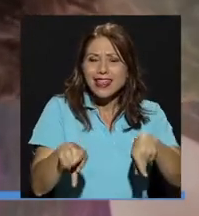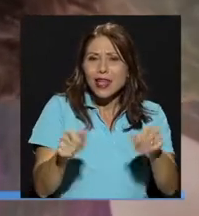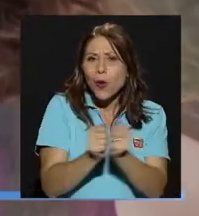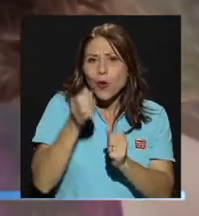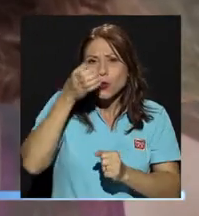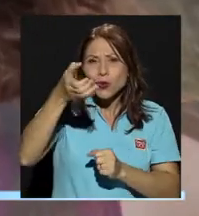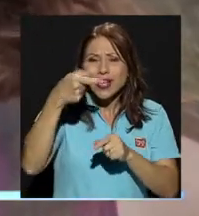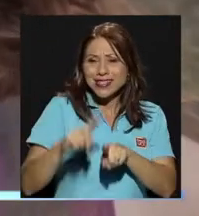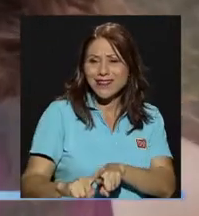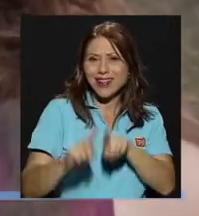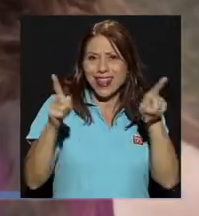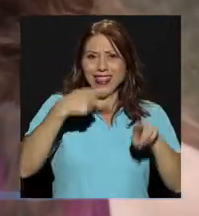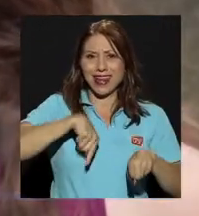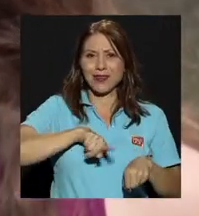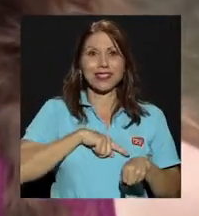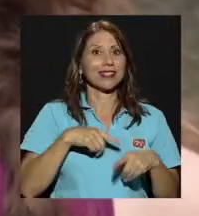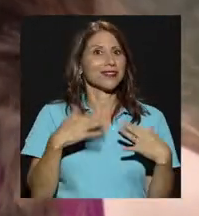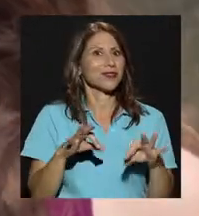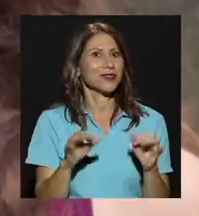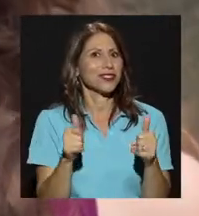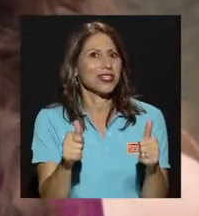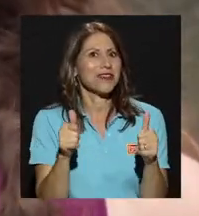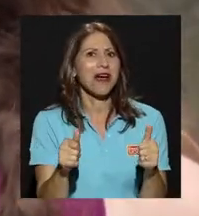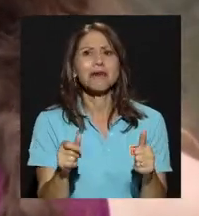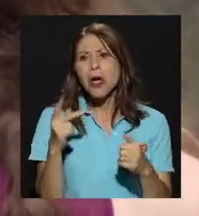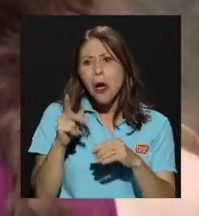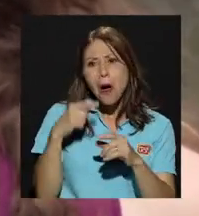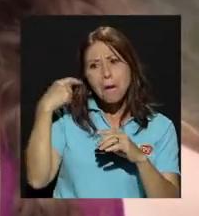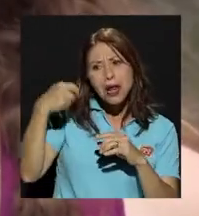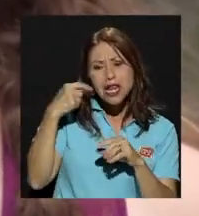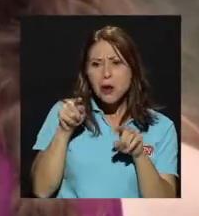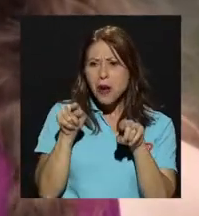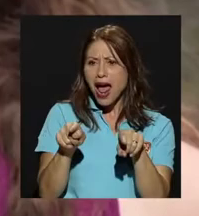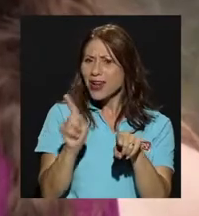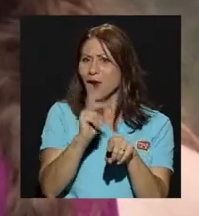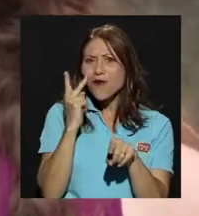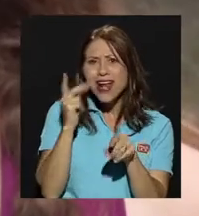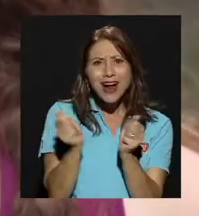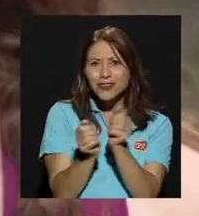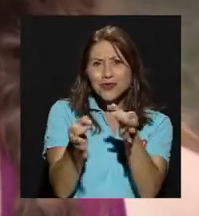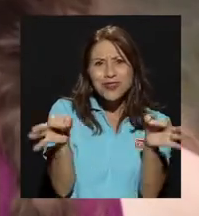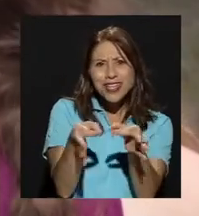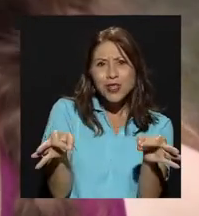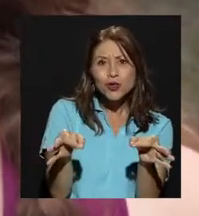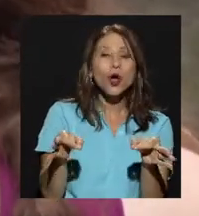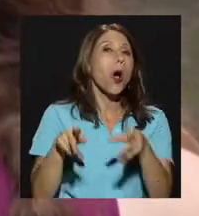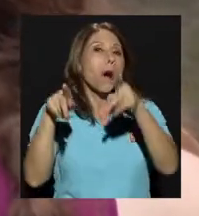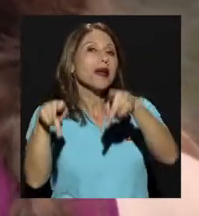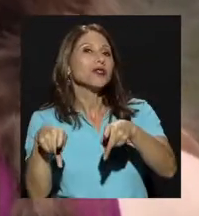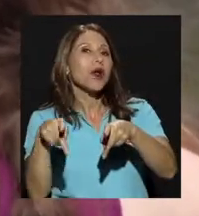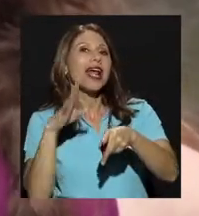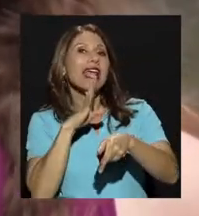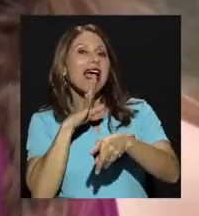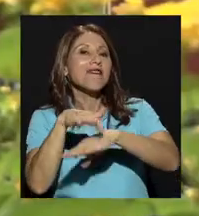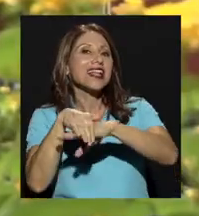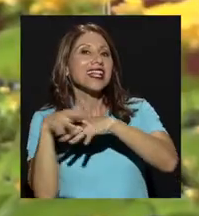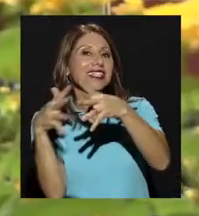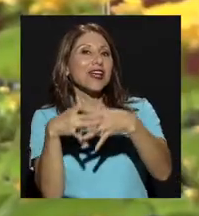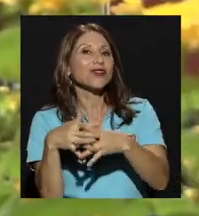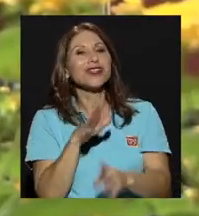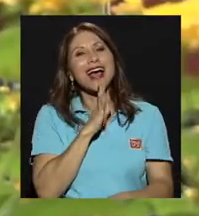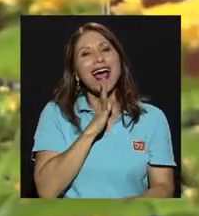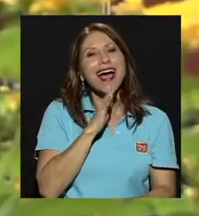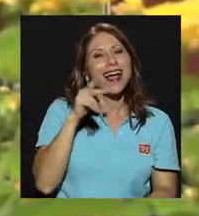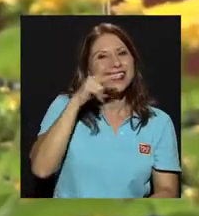es sumamente chiva. O sea, no tener que ver una película con subtítulos, poder entender el chiste que hace una persona de Estados Unidos o